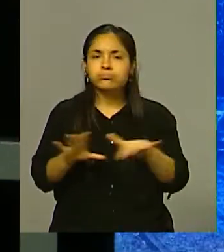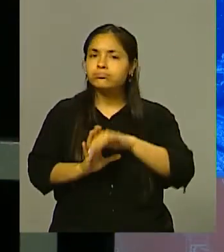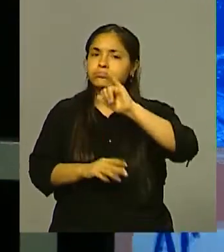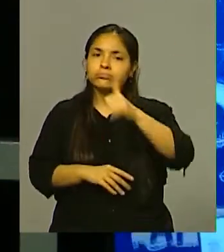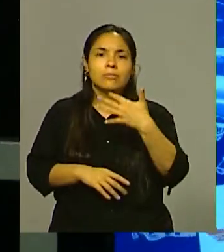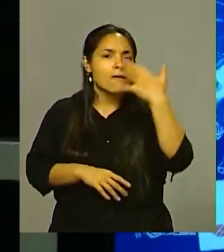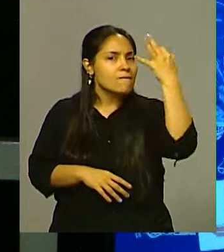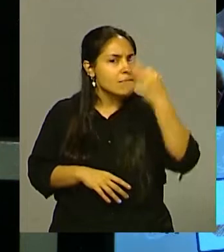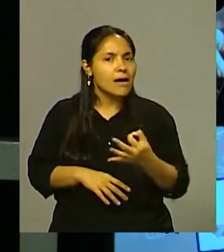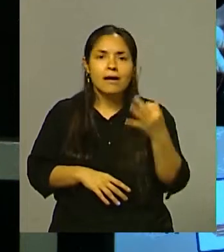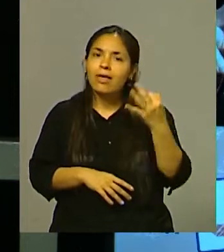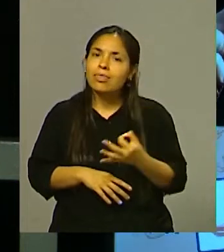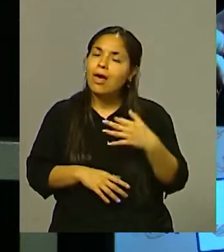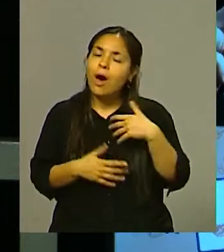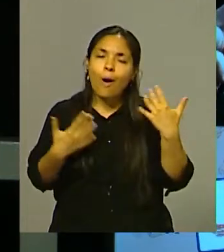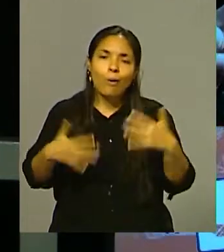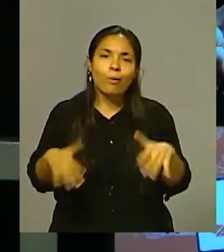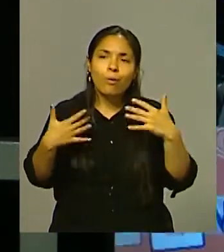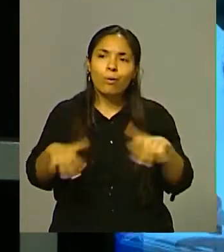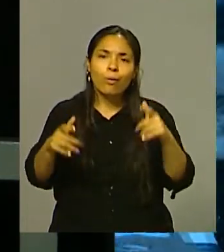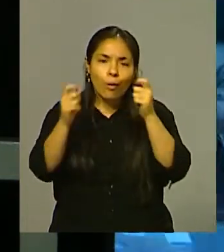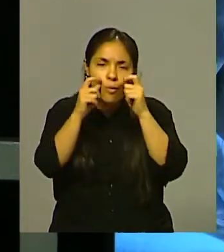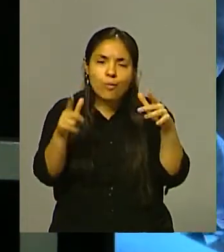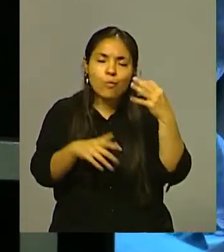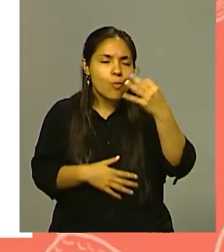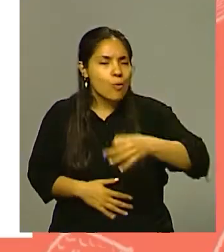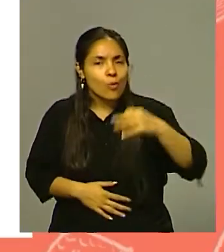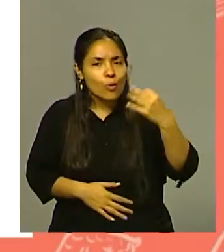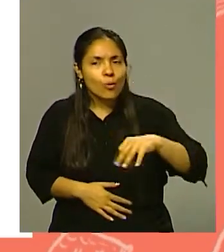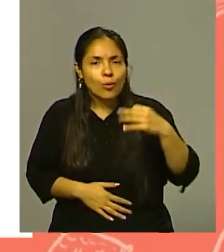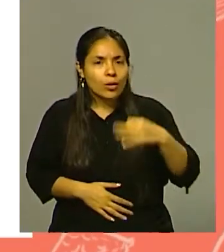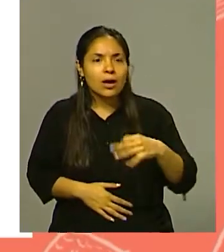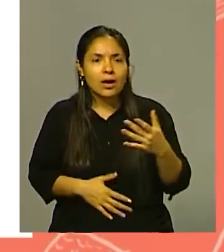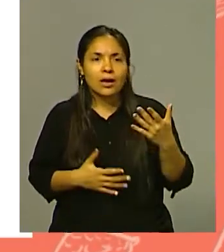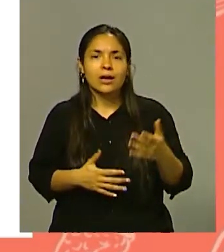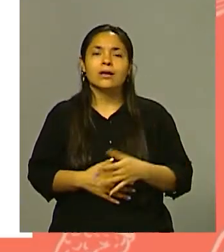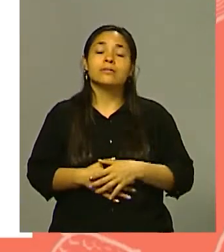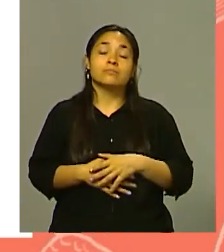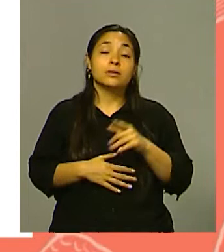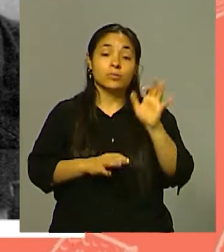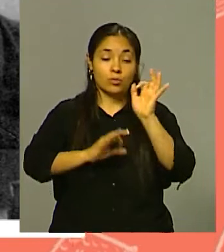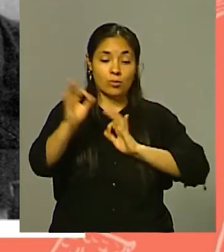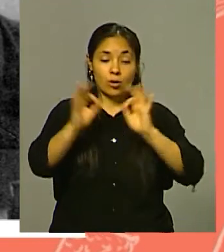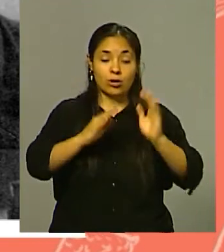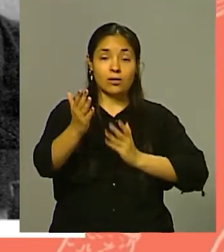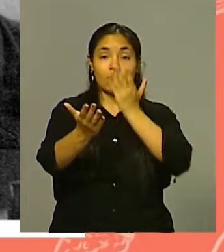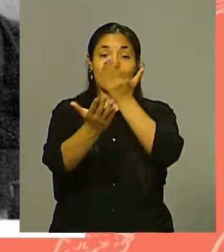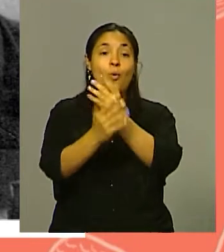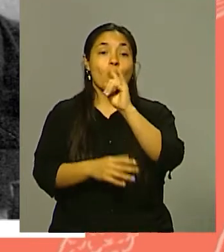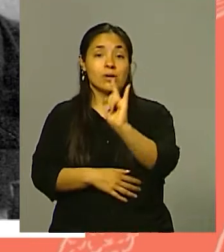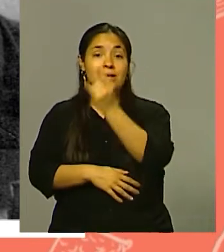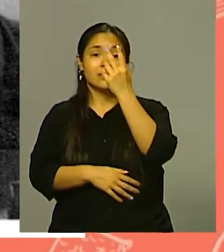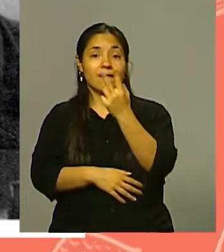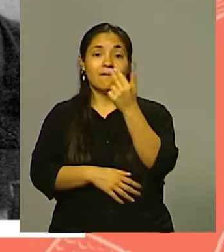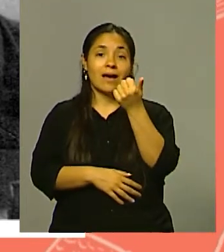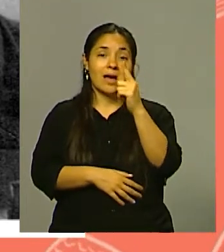cosa realmente muy bien, y cuando presenté el proyecto a la Universidad de Valencia, pues